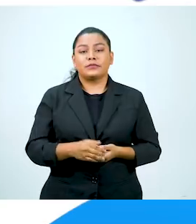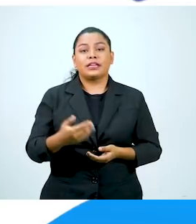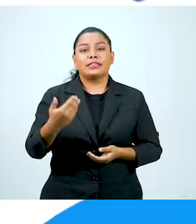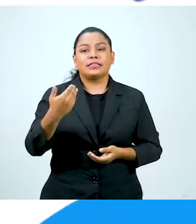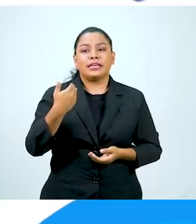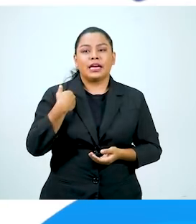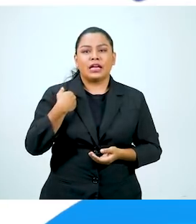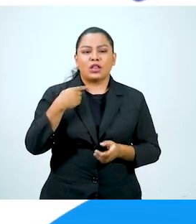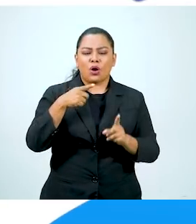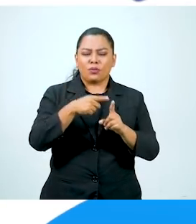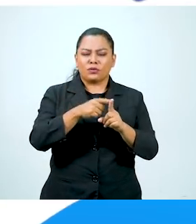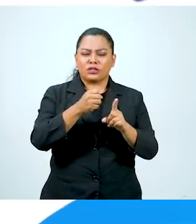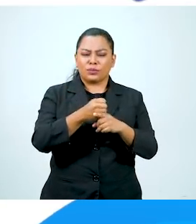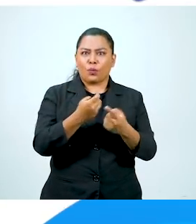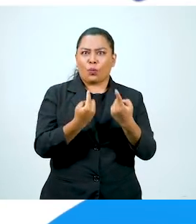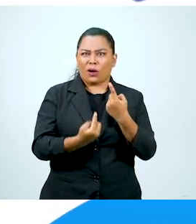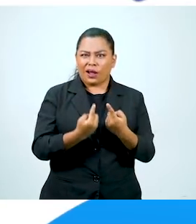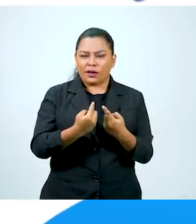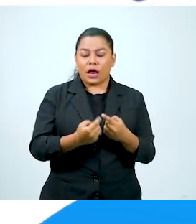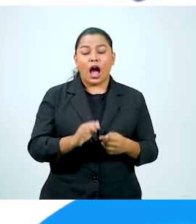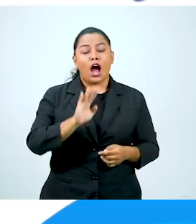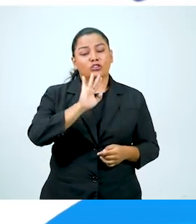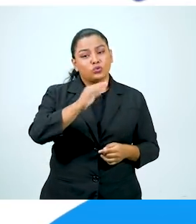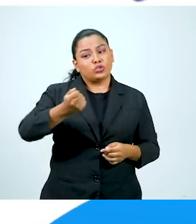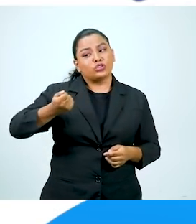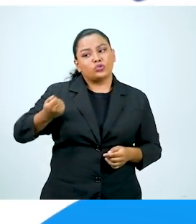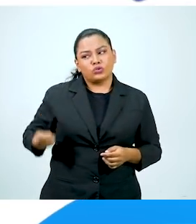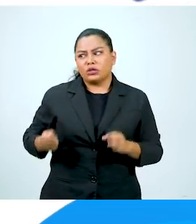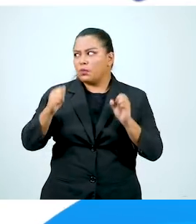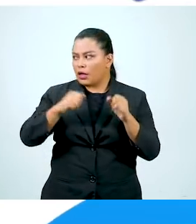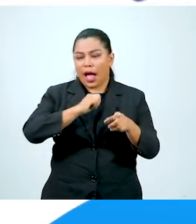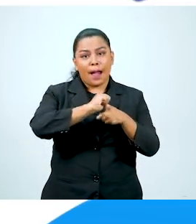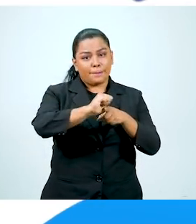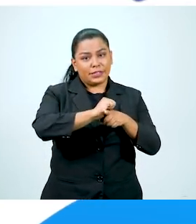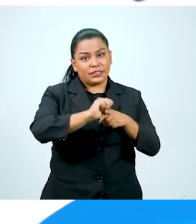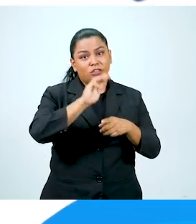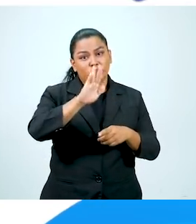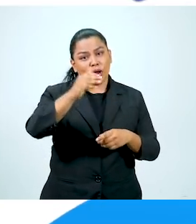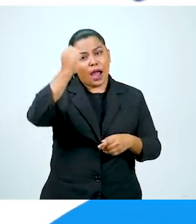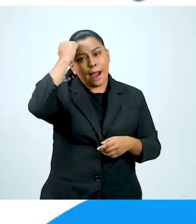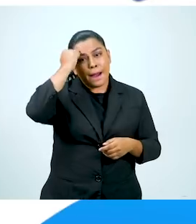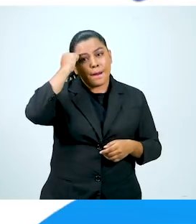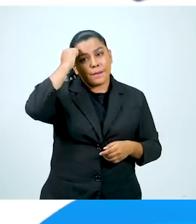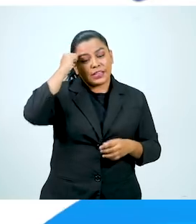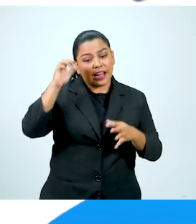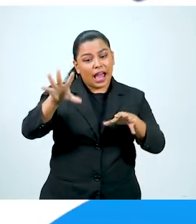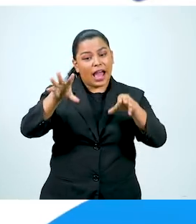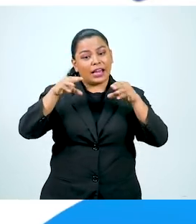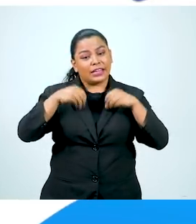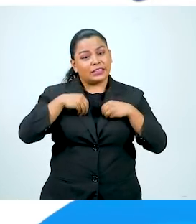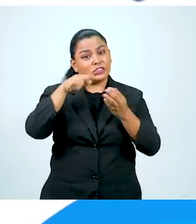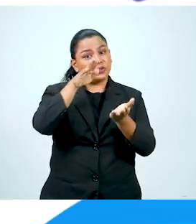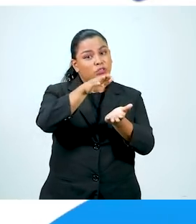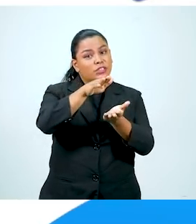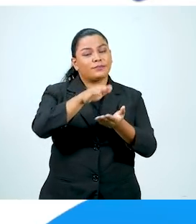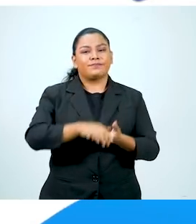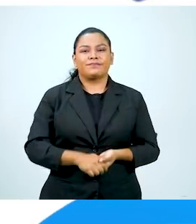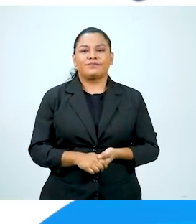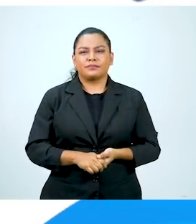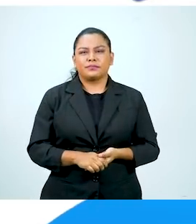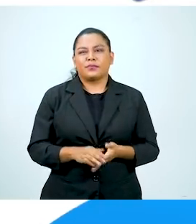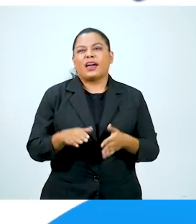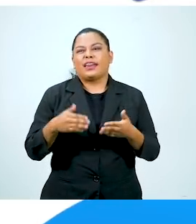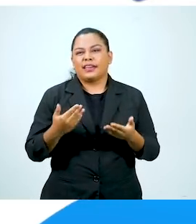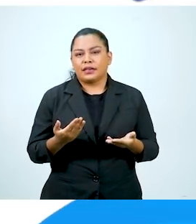y tiene como propósito que el estudiantado ponga en práctica los aprendizajes adquiridos en la unidad.